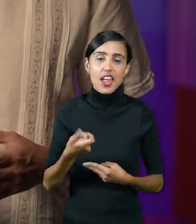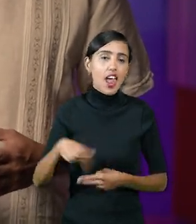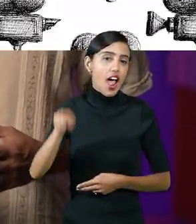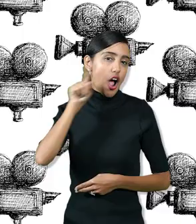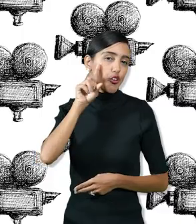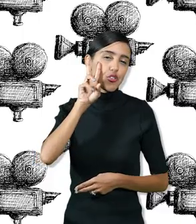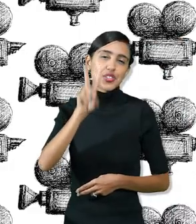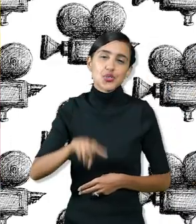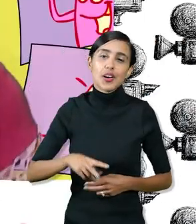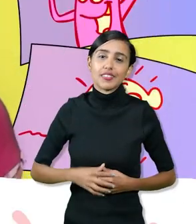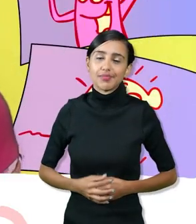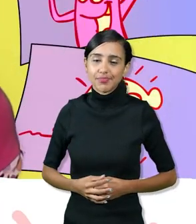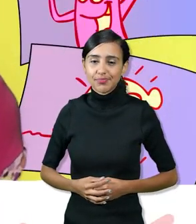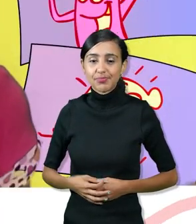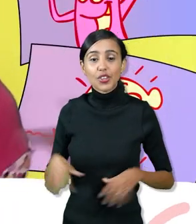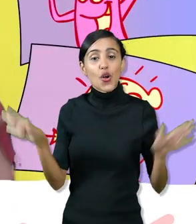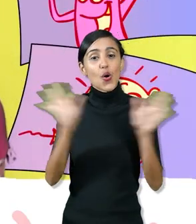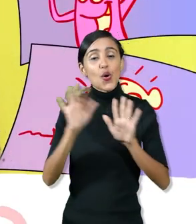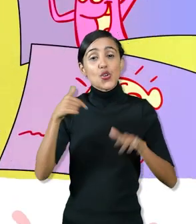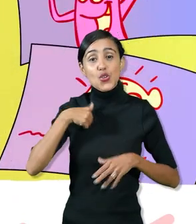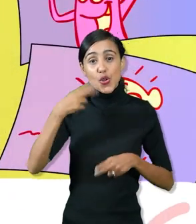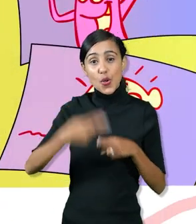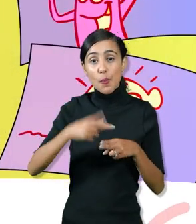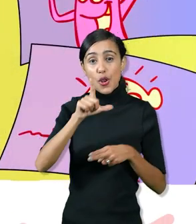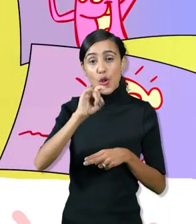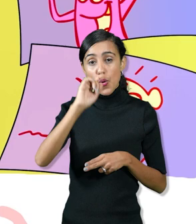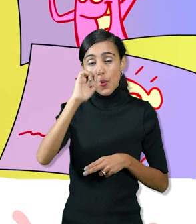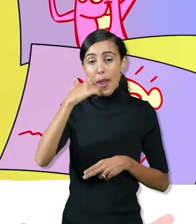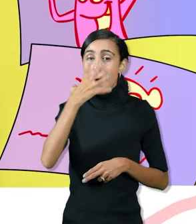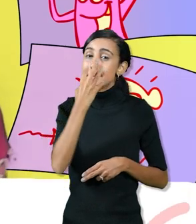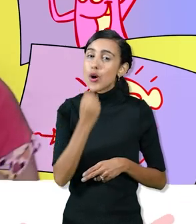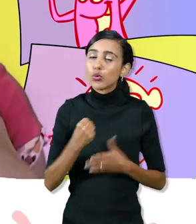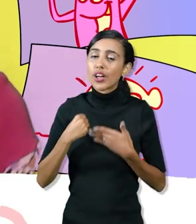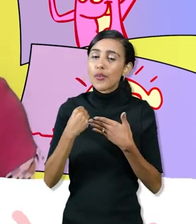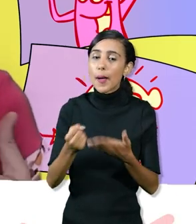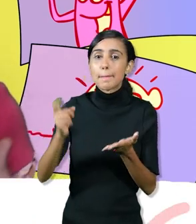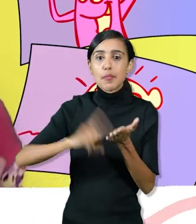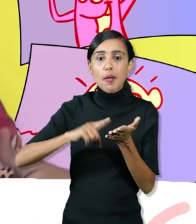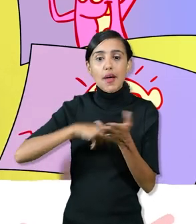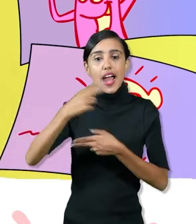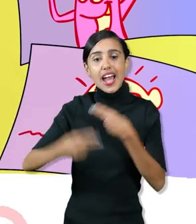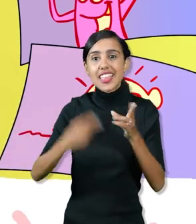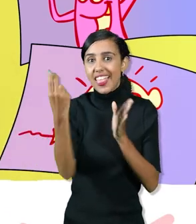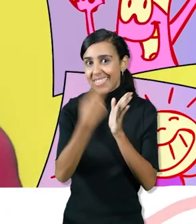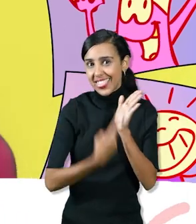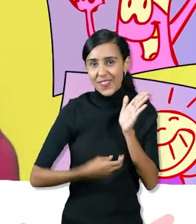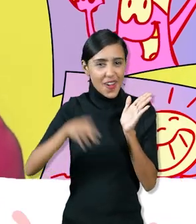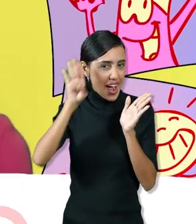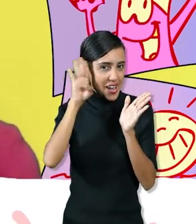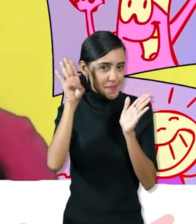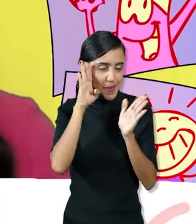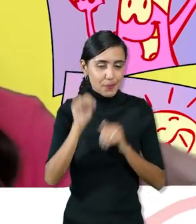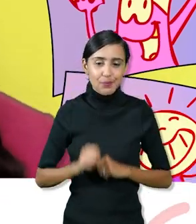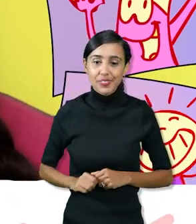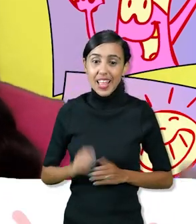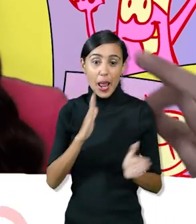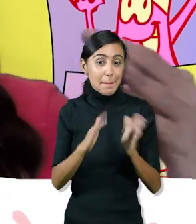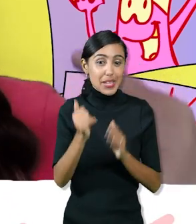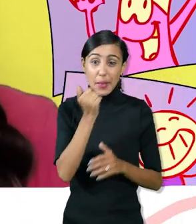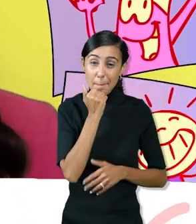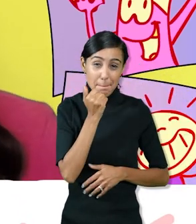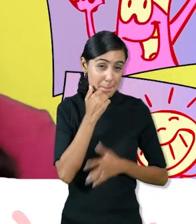audiovisual. Hola, yo soy Luna y me gusta ayudar a mi papá a hacer dibujos animados. Y la parte